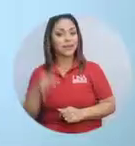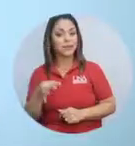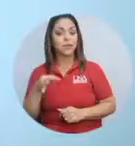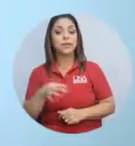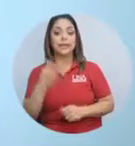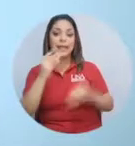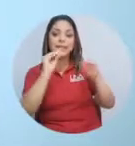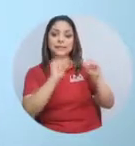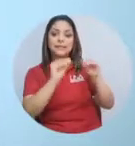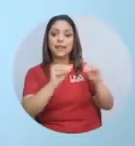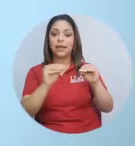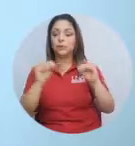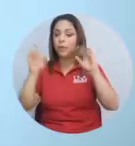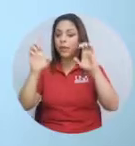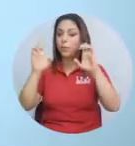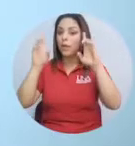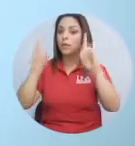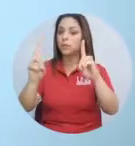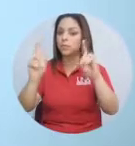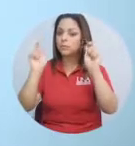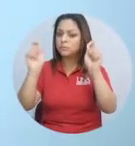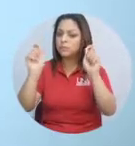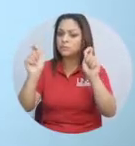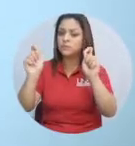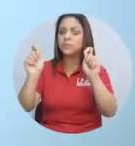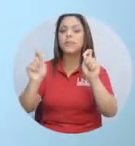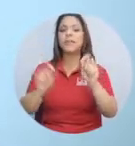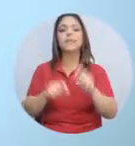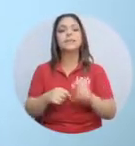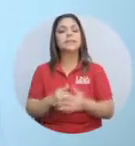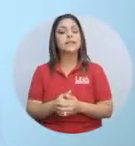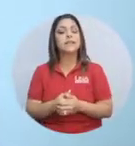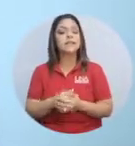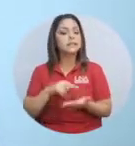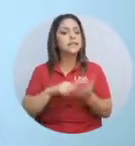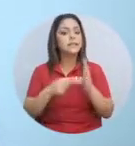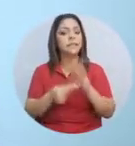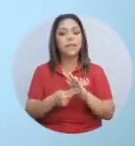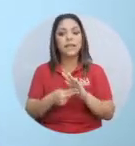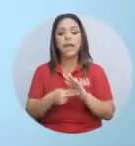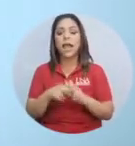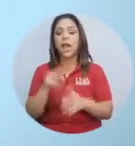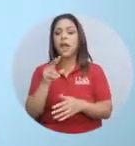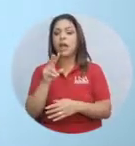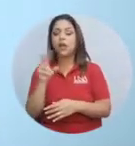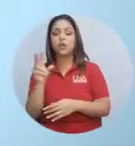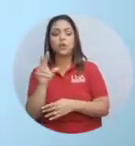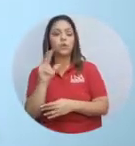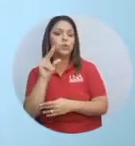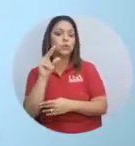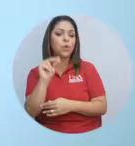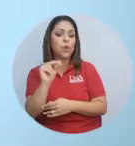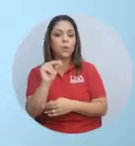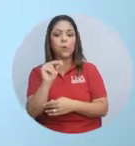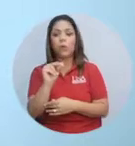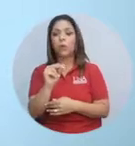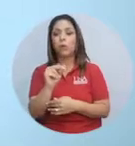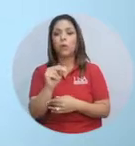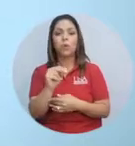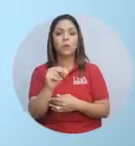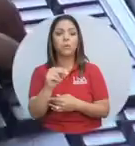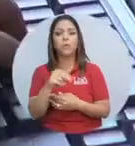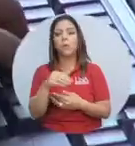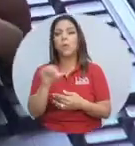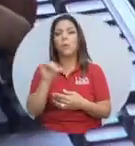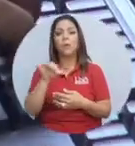de esta educación tiene que ver con no manosear, sí, tal vez el término que estoy usando,